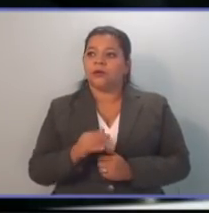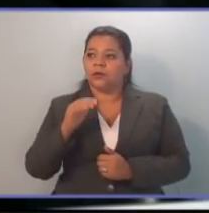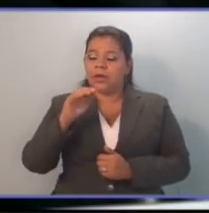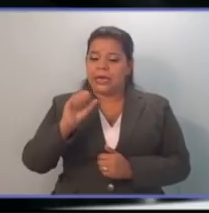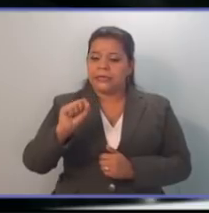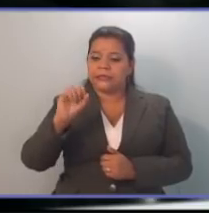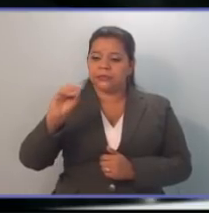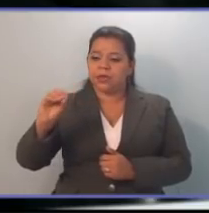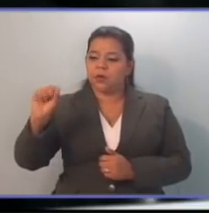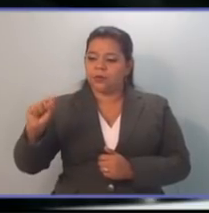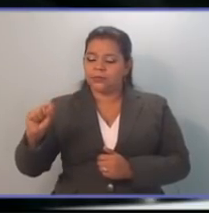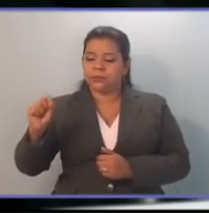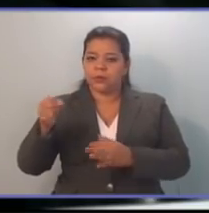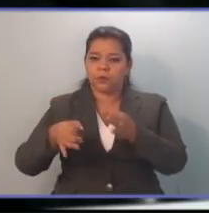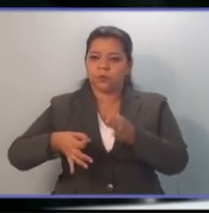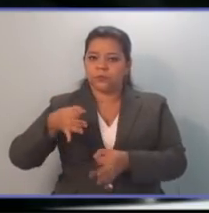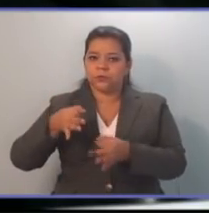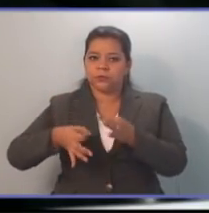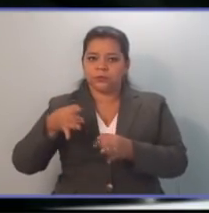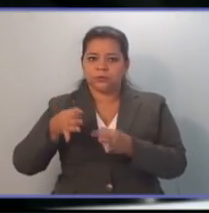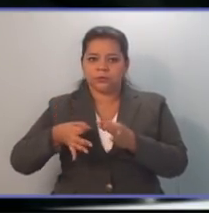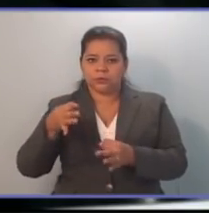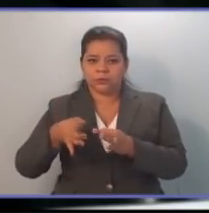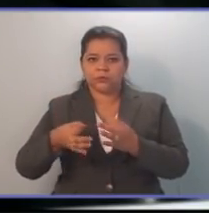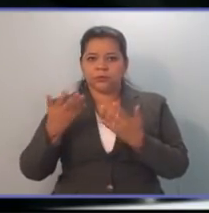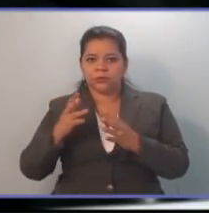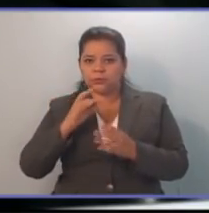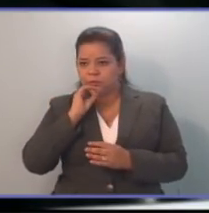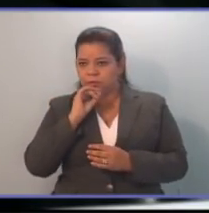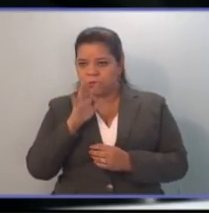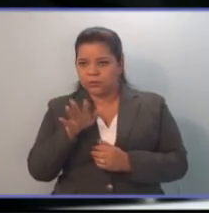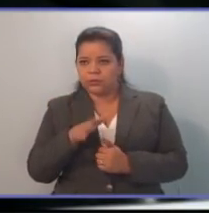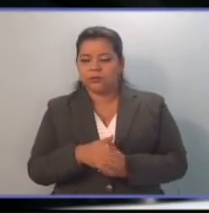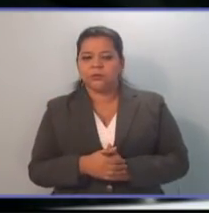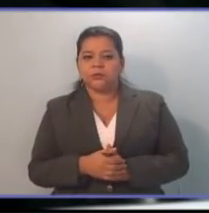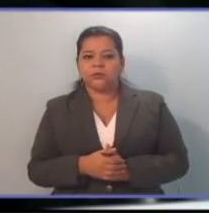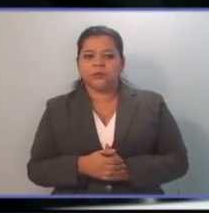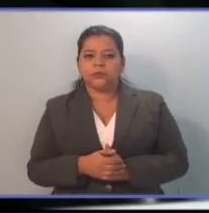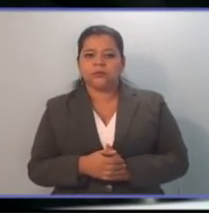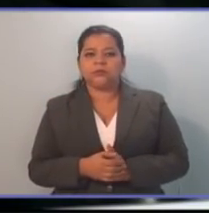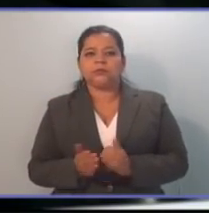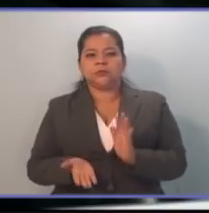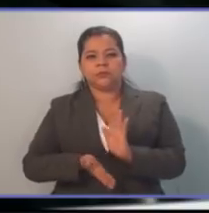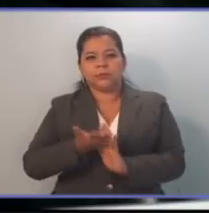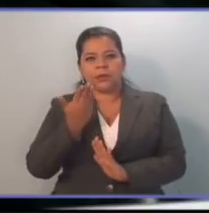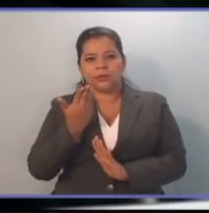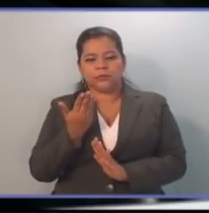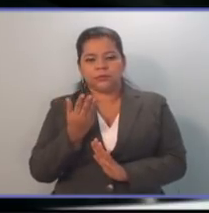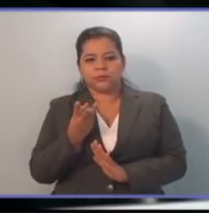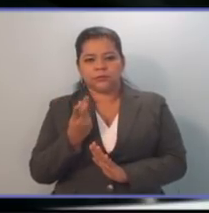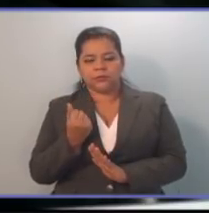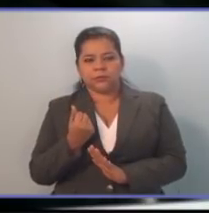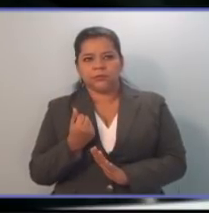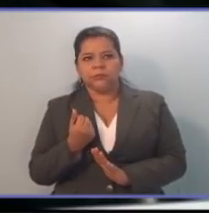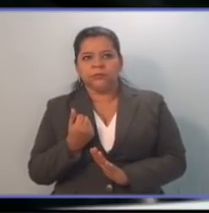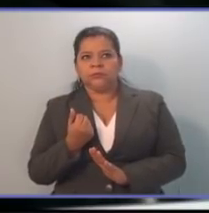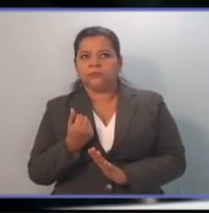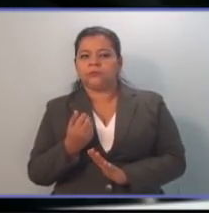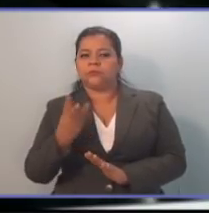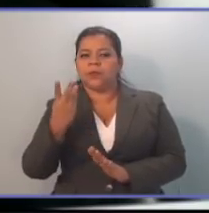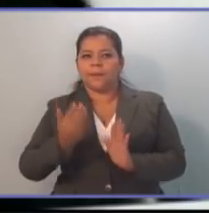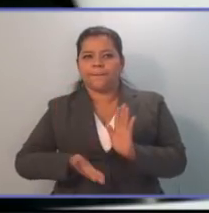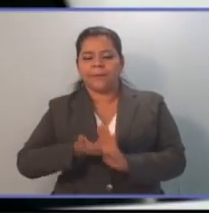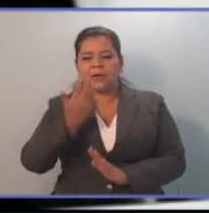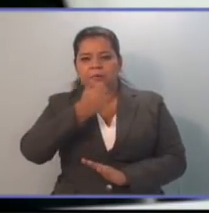SOS Justicia se refiere a más de los cargos que a